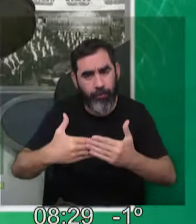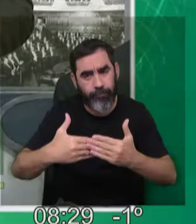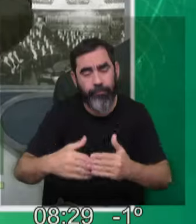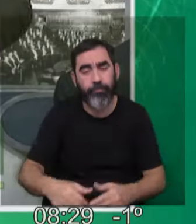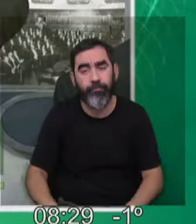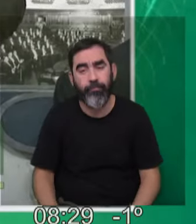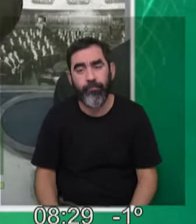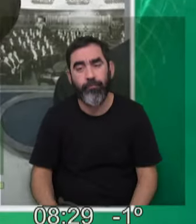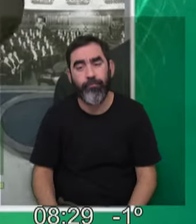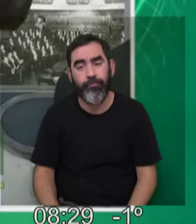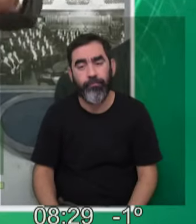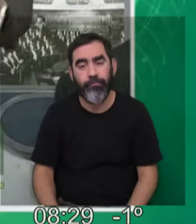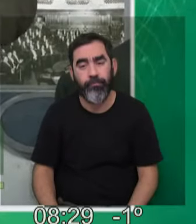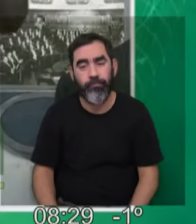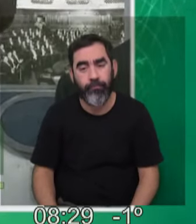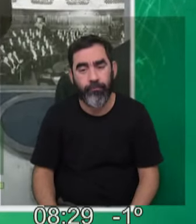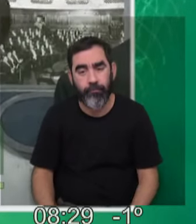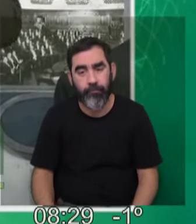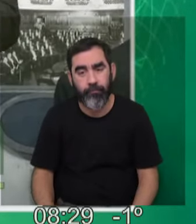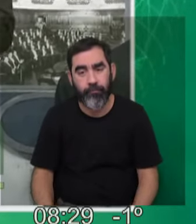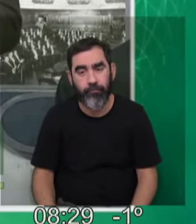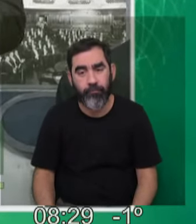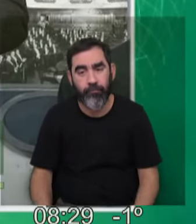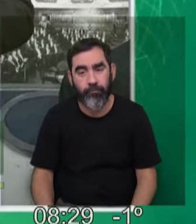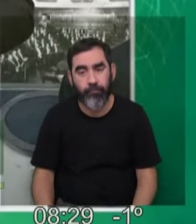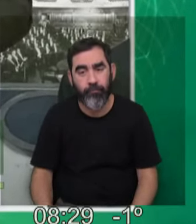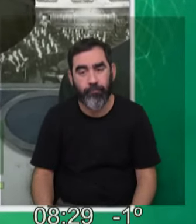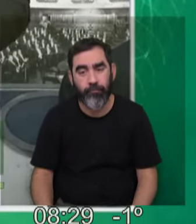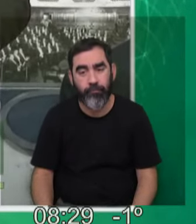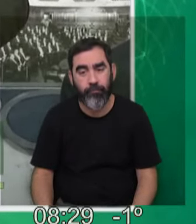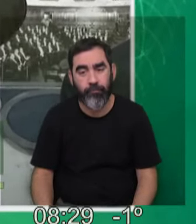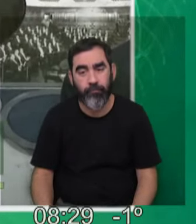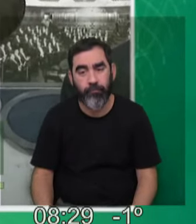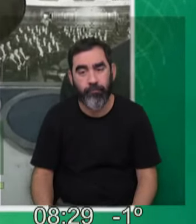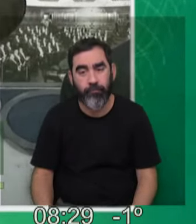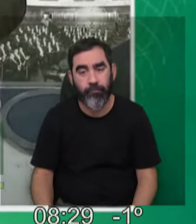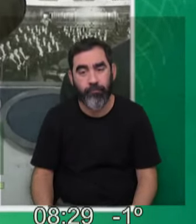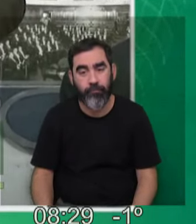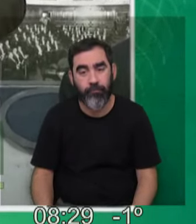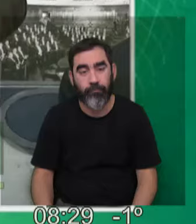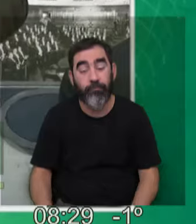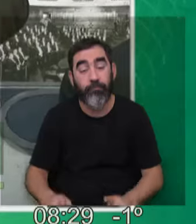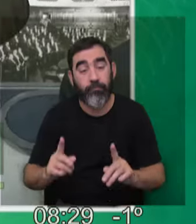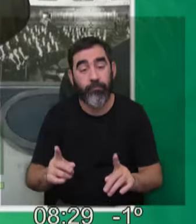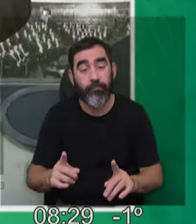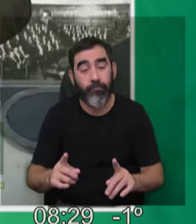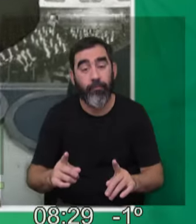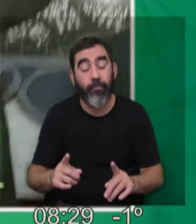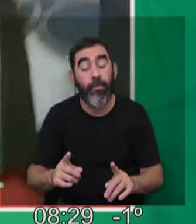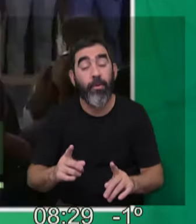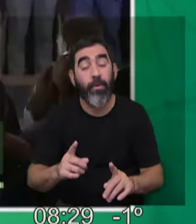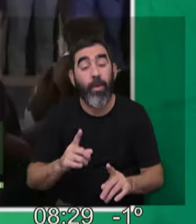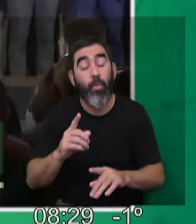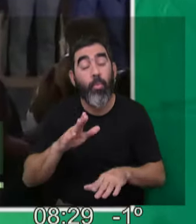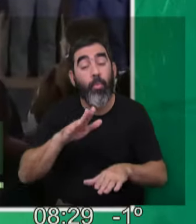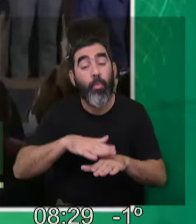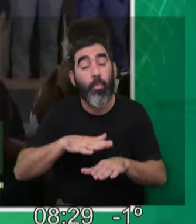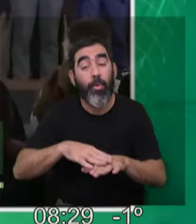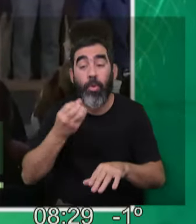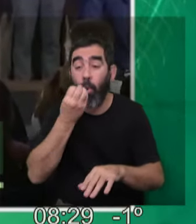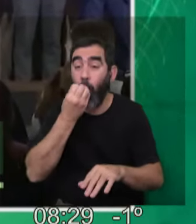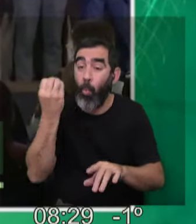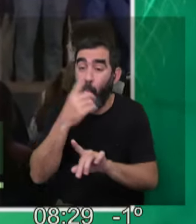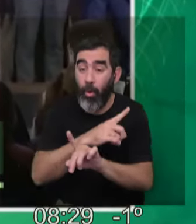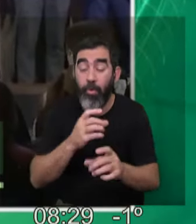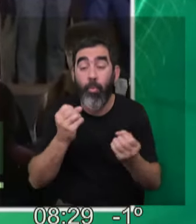altura, y además, no en los periodos de bonanza, porque usted vio